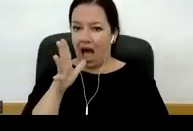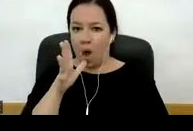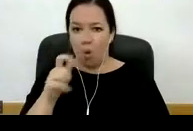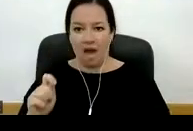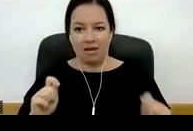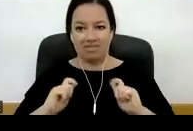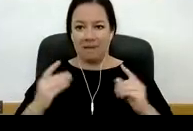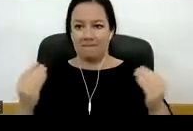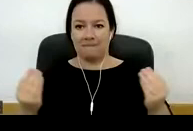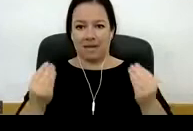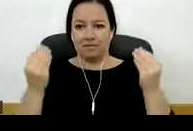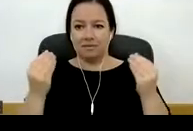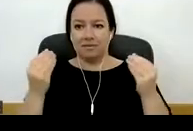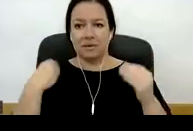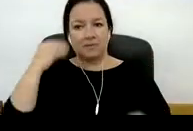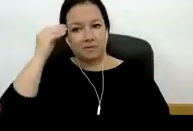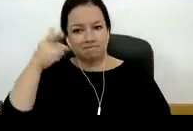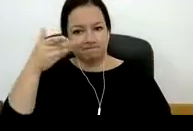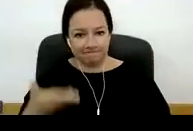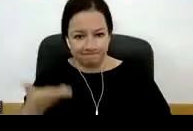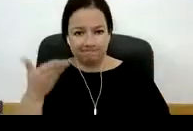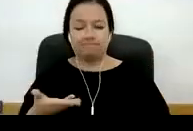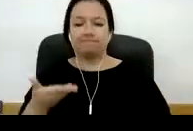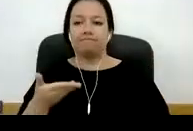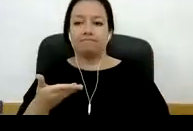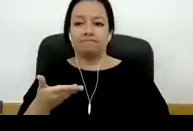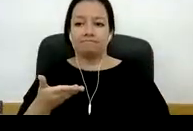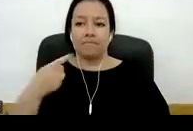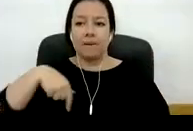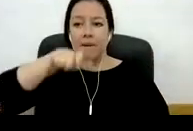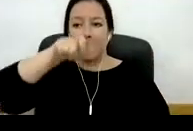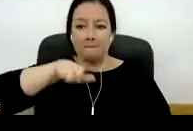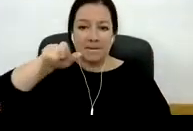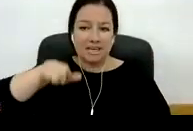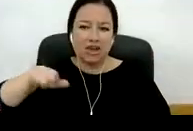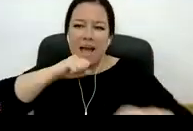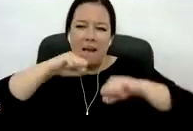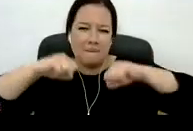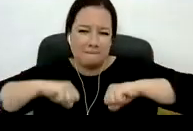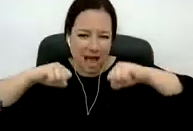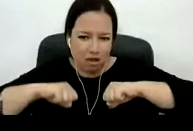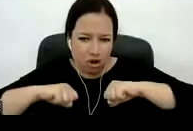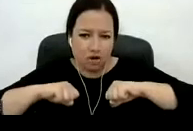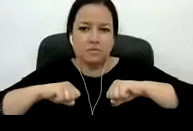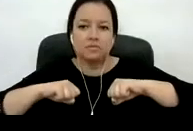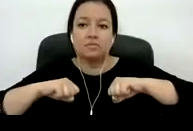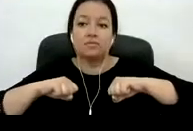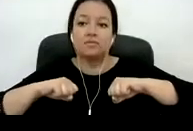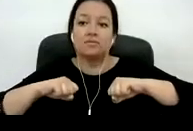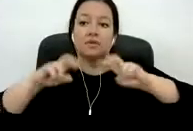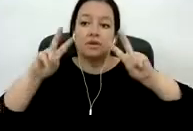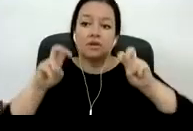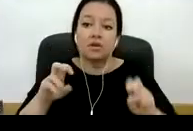que consideramos conveniente en las personas ancianas, pues podemos introducir el concepto